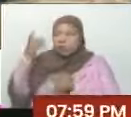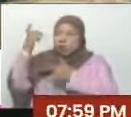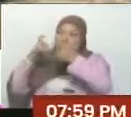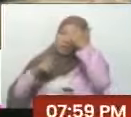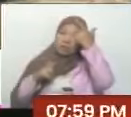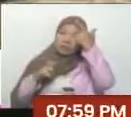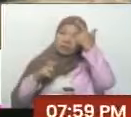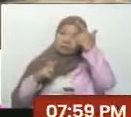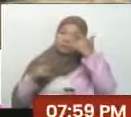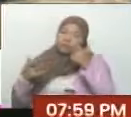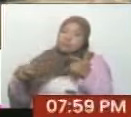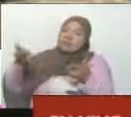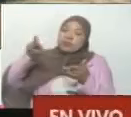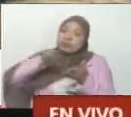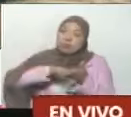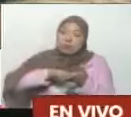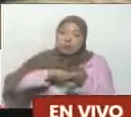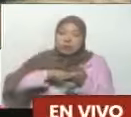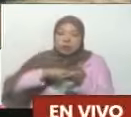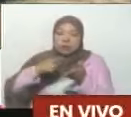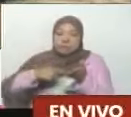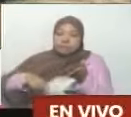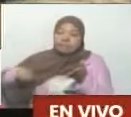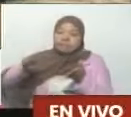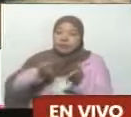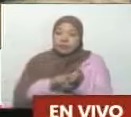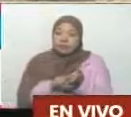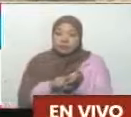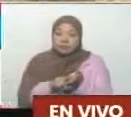látigo. Y nos lo repetía siempre.